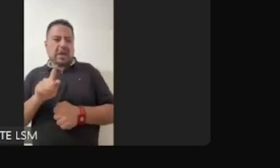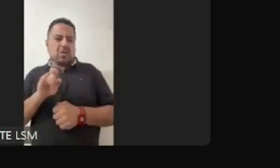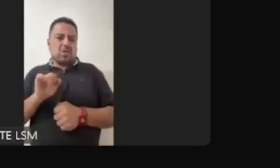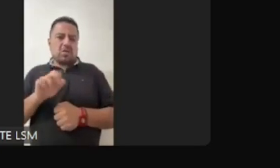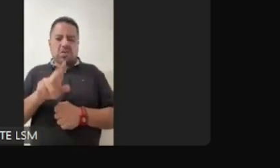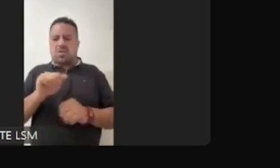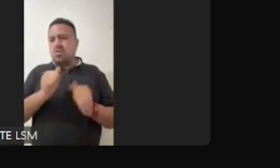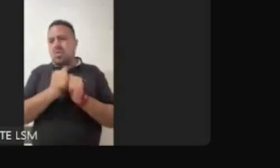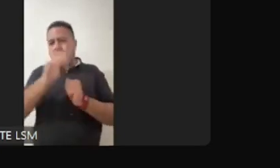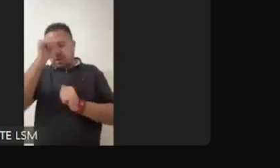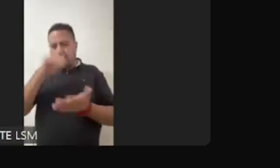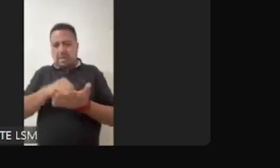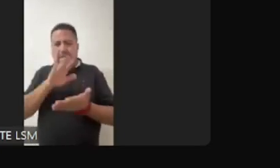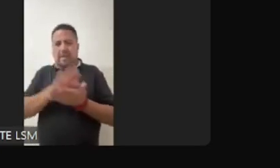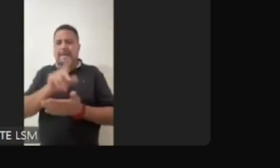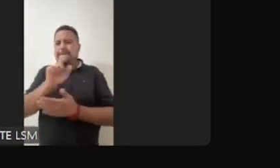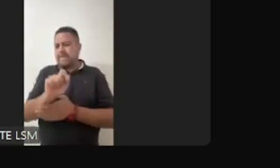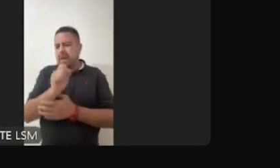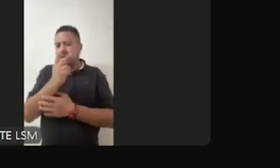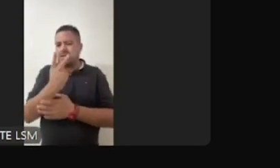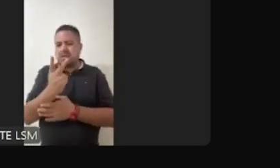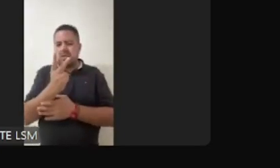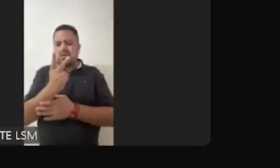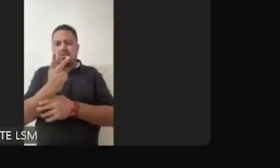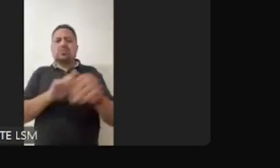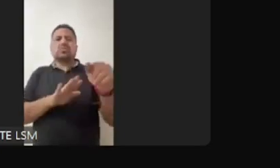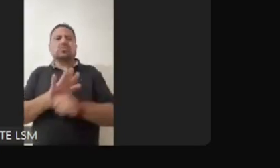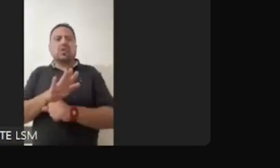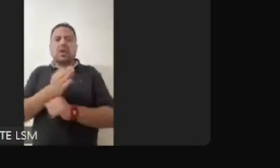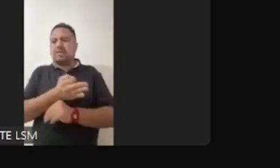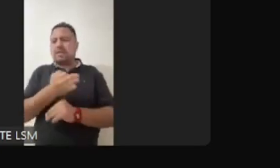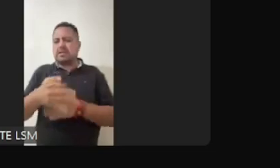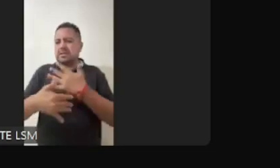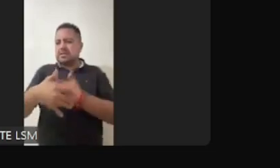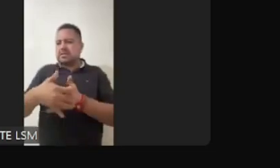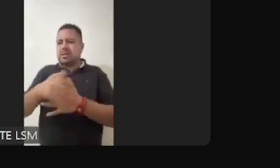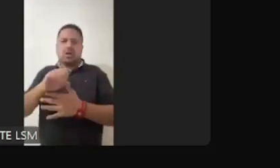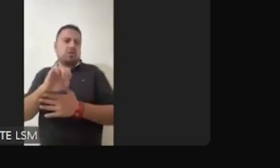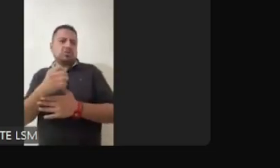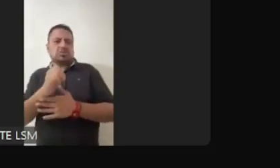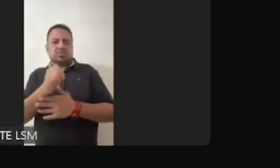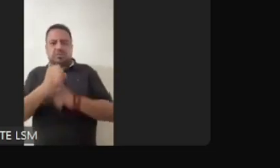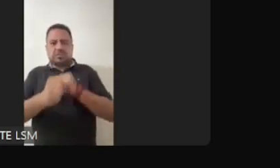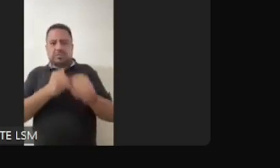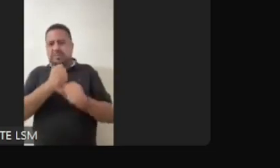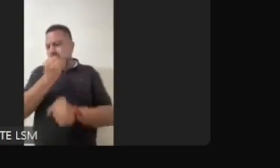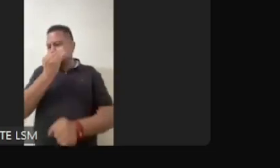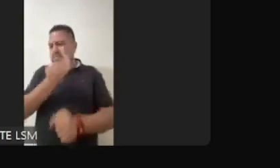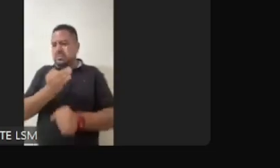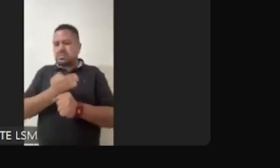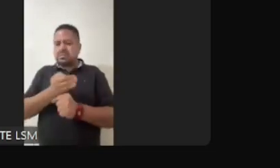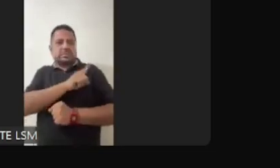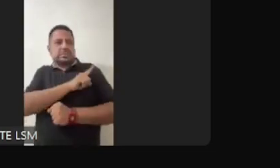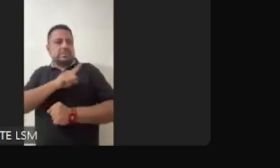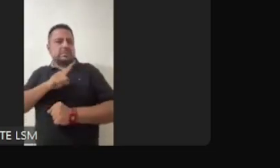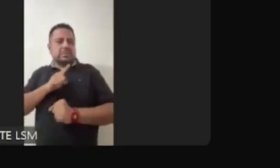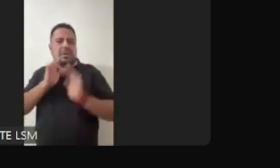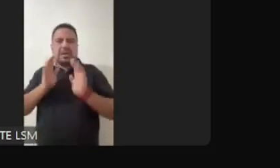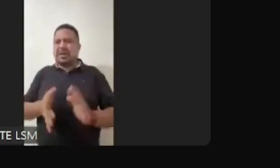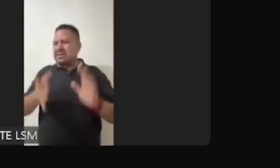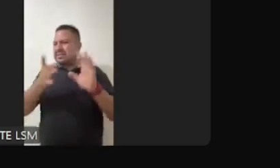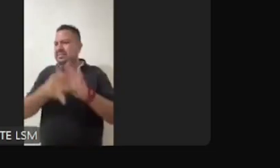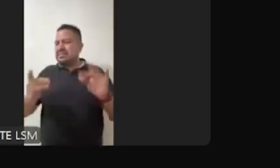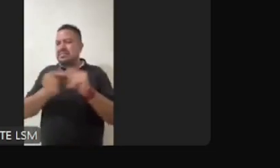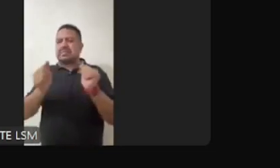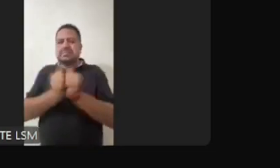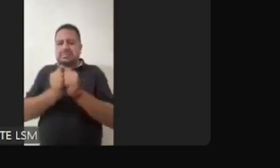términos del acuerdo 22 del fecha 15 de octubre de este año derivado de lo anterior y a efecto